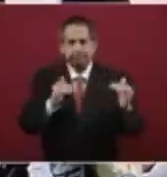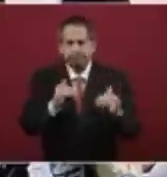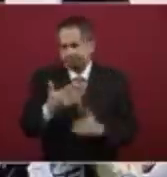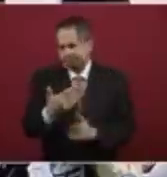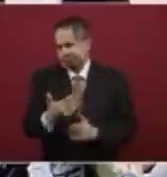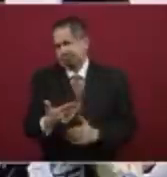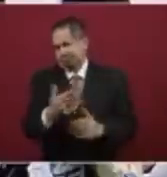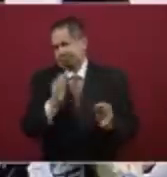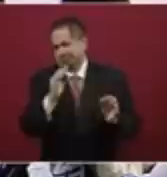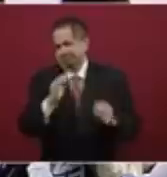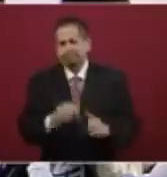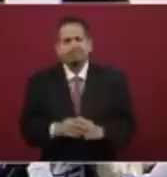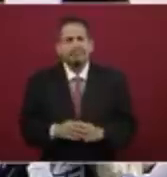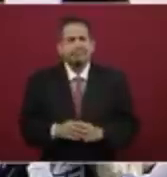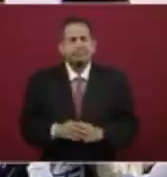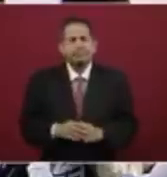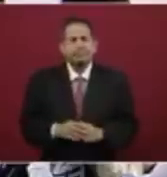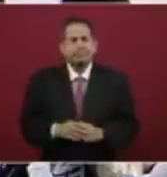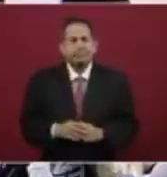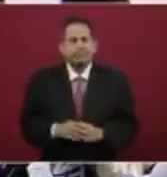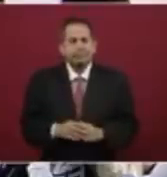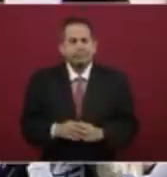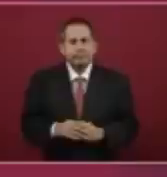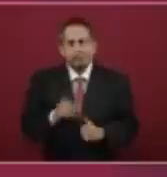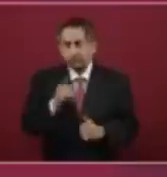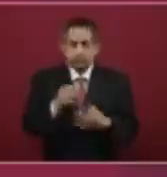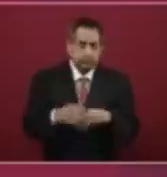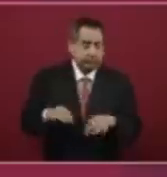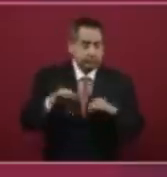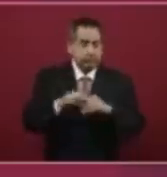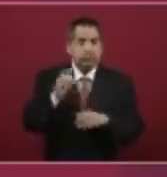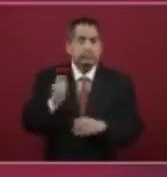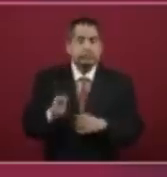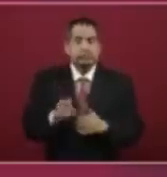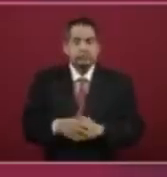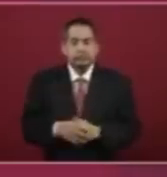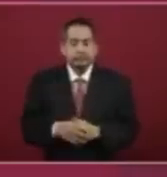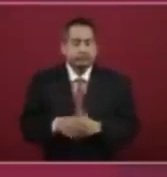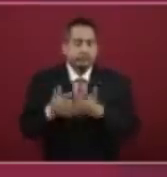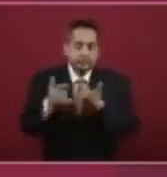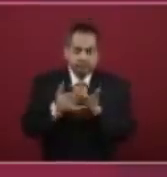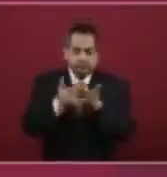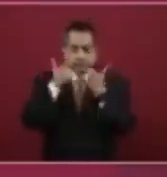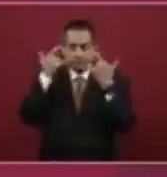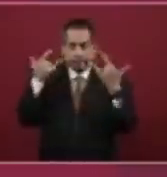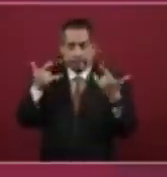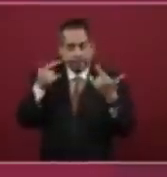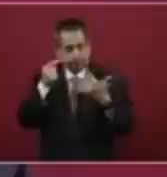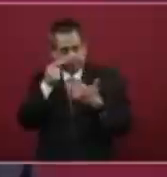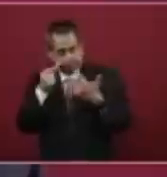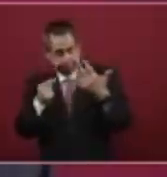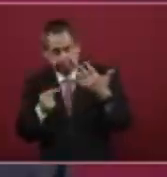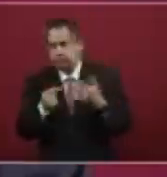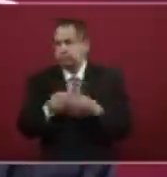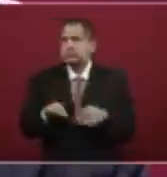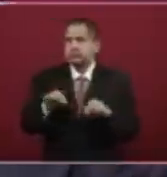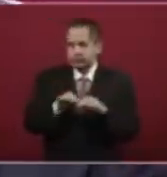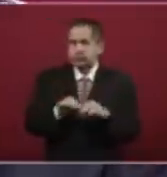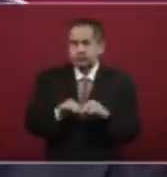Es importante la historia. Muy